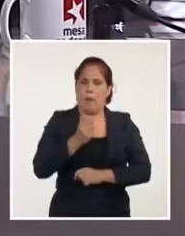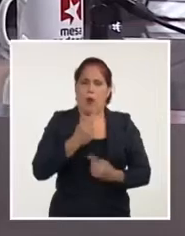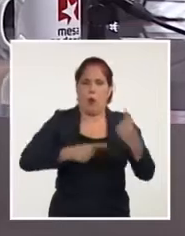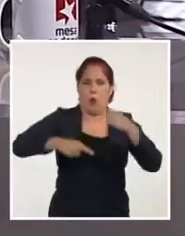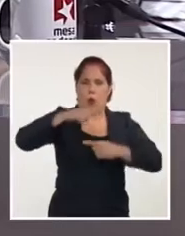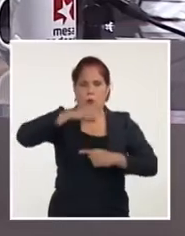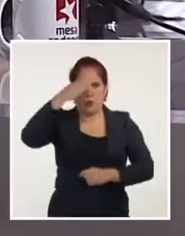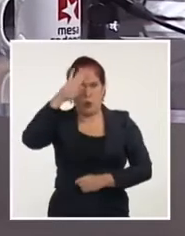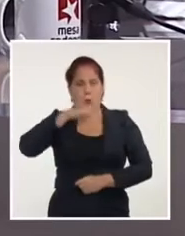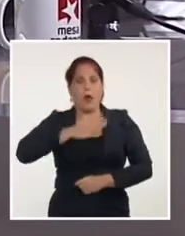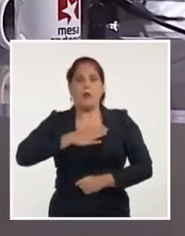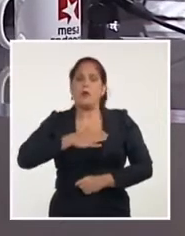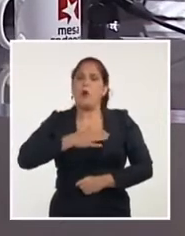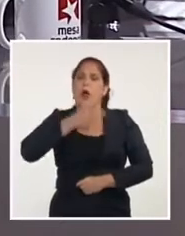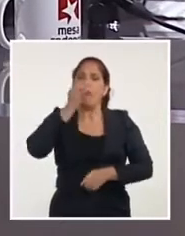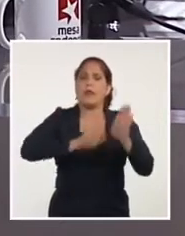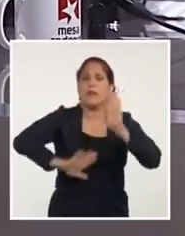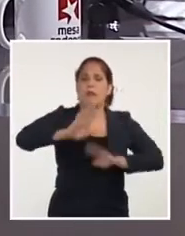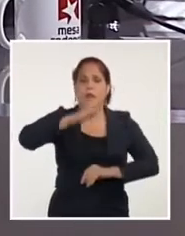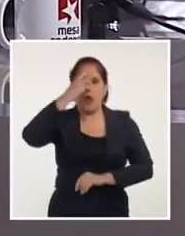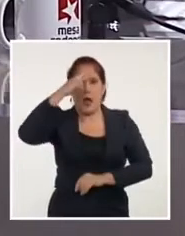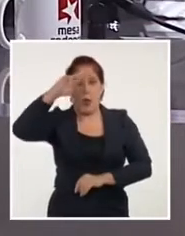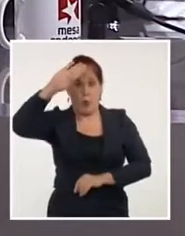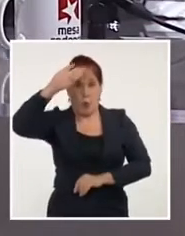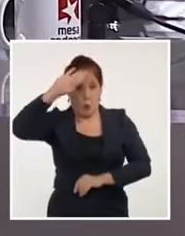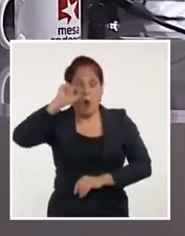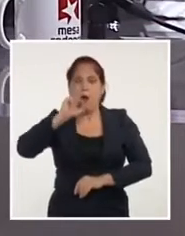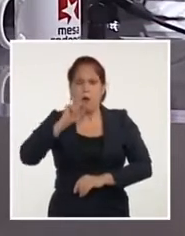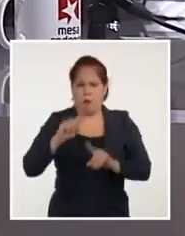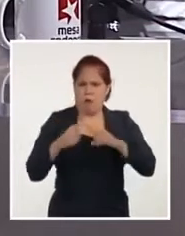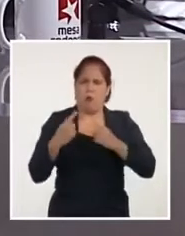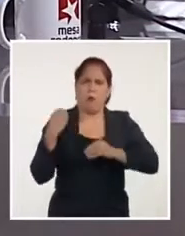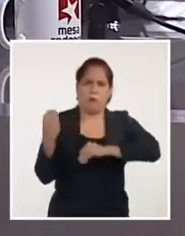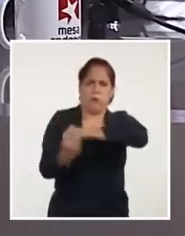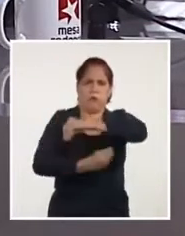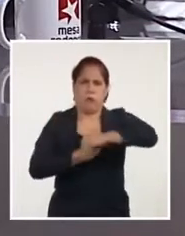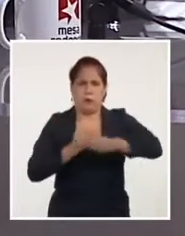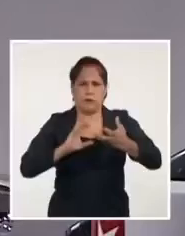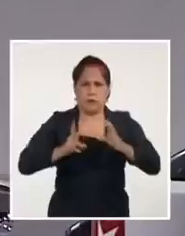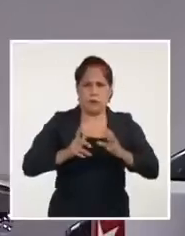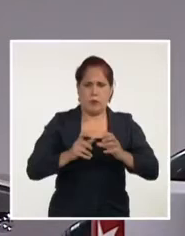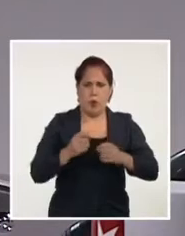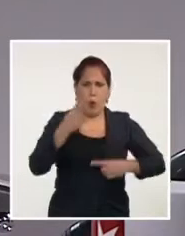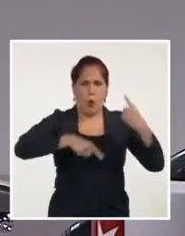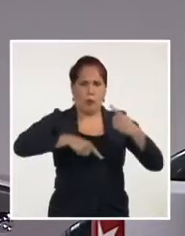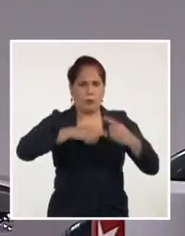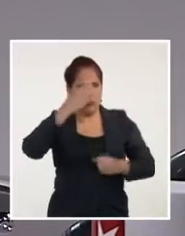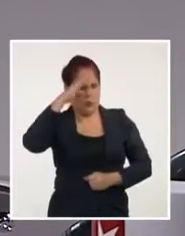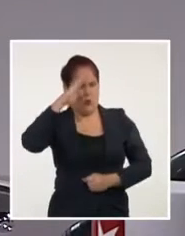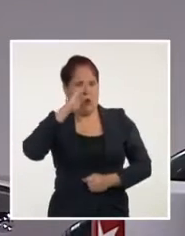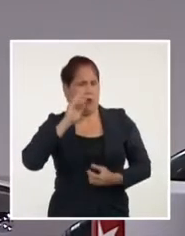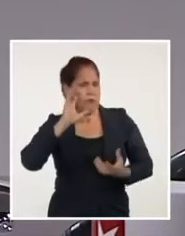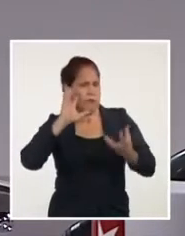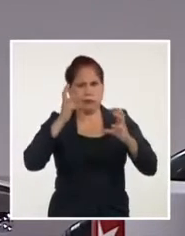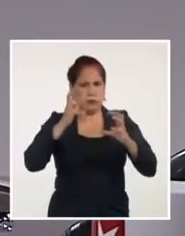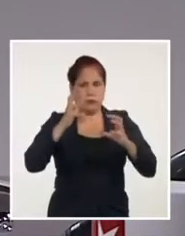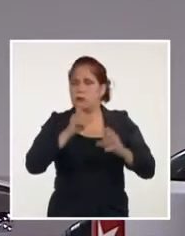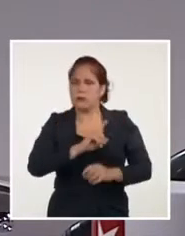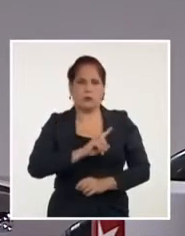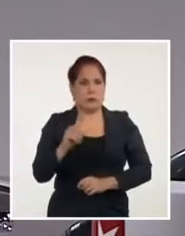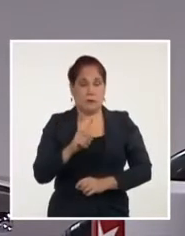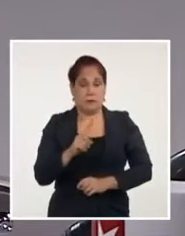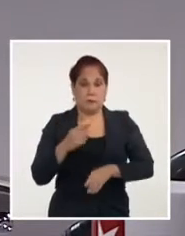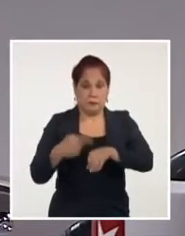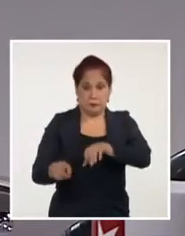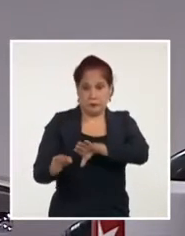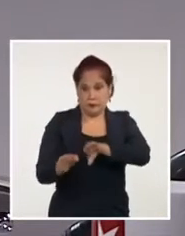a la de su posición política, le censuran su cuenta de Twitter? ¿Cómo funcionan todos estos mecanismos? A ver, parte de lo que ha cambiado,